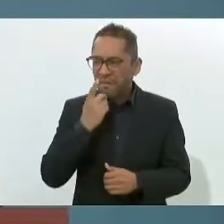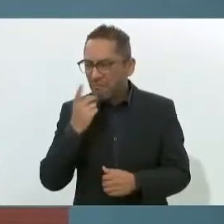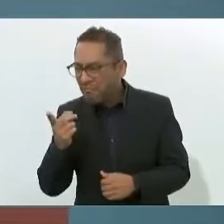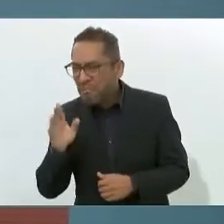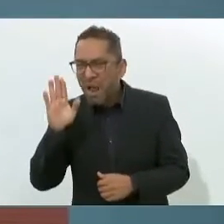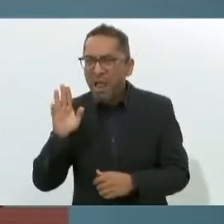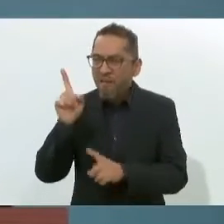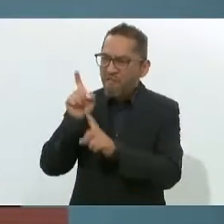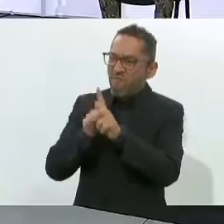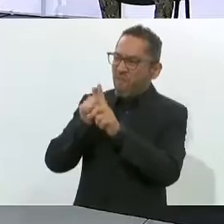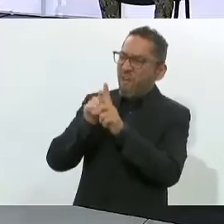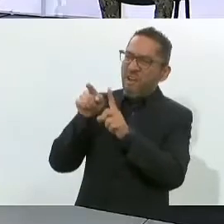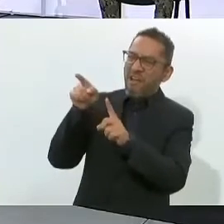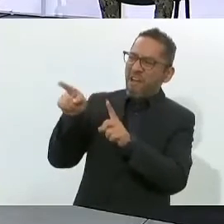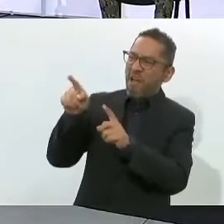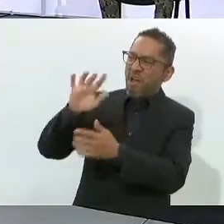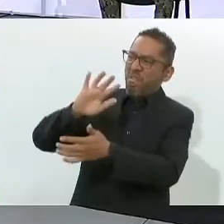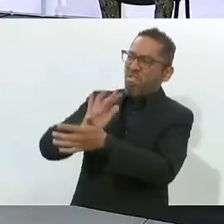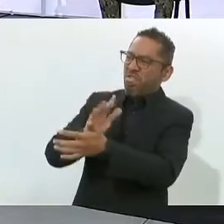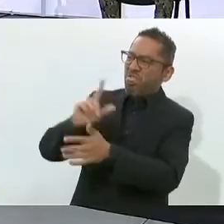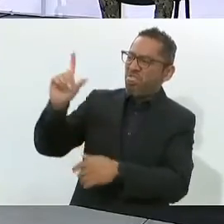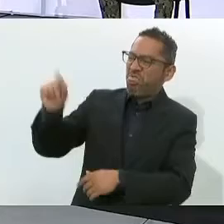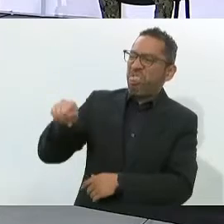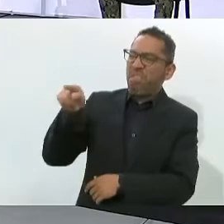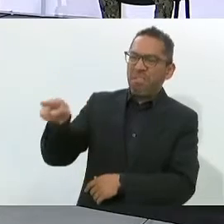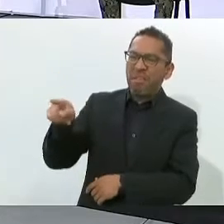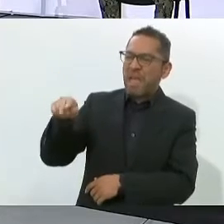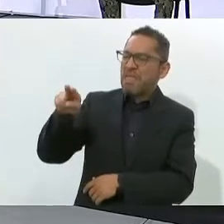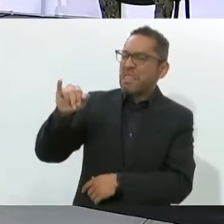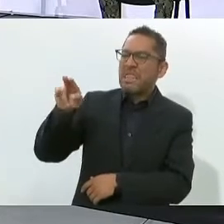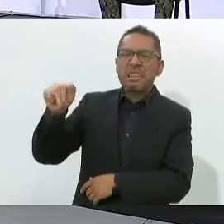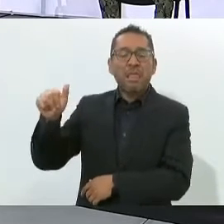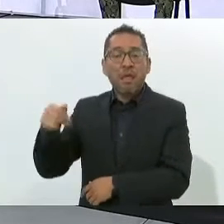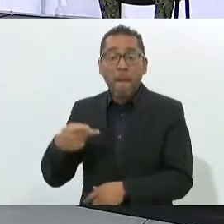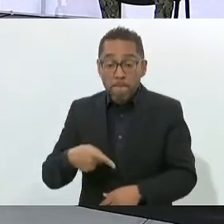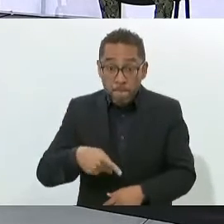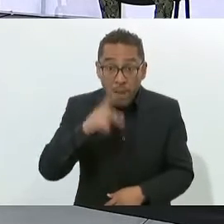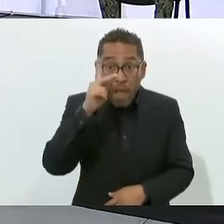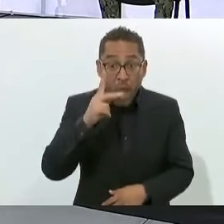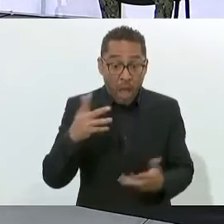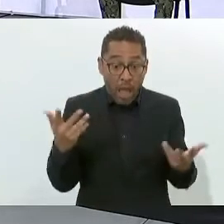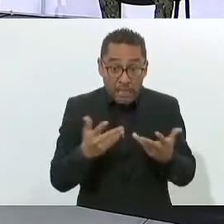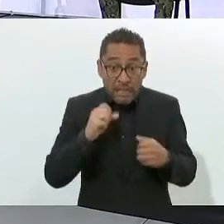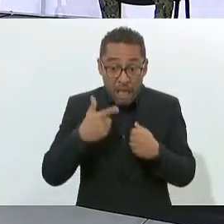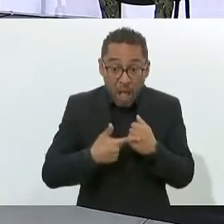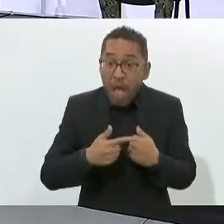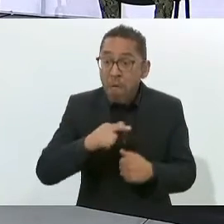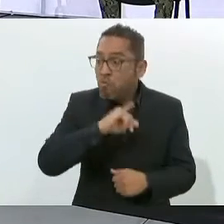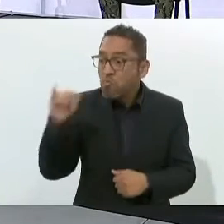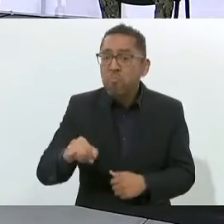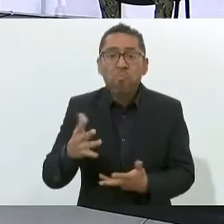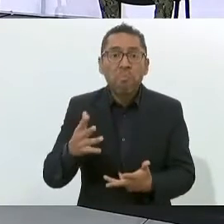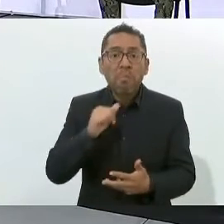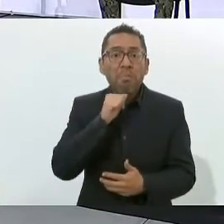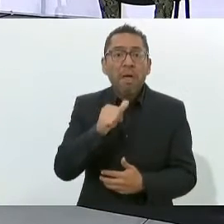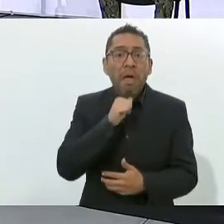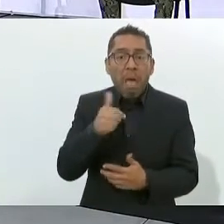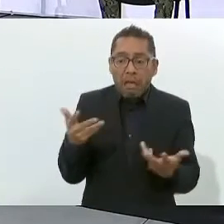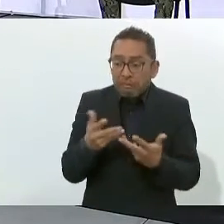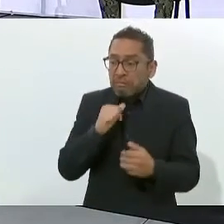despectiva, con discriminación, pero nunca hicieron nada por los jóvenes. Al contrario,